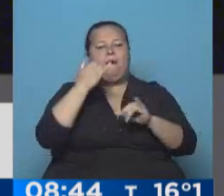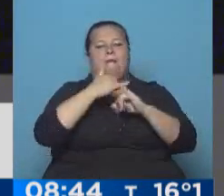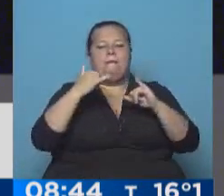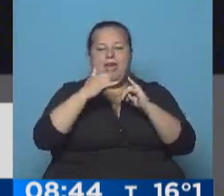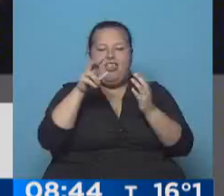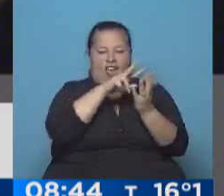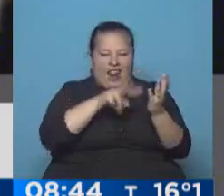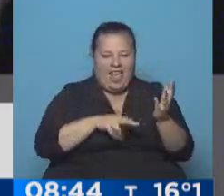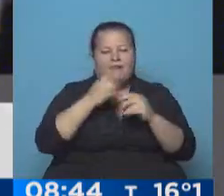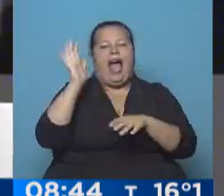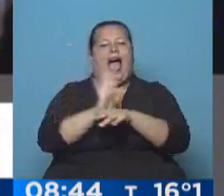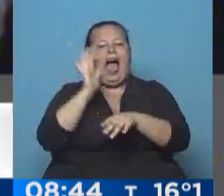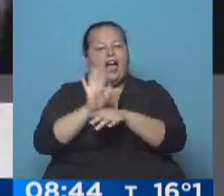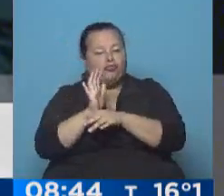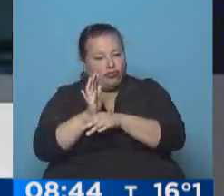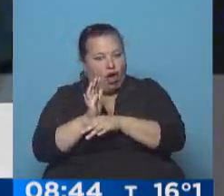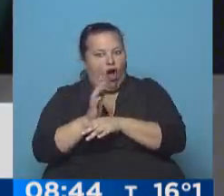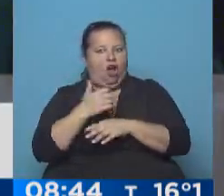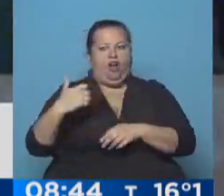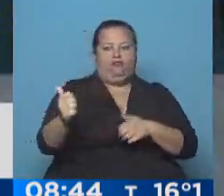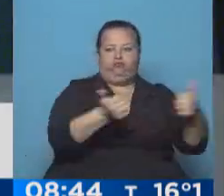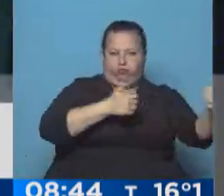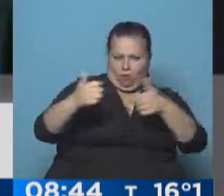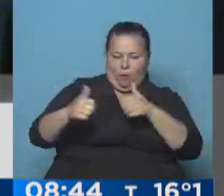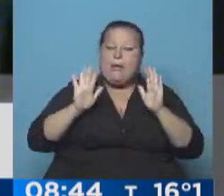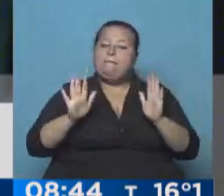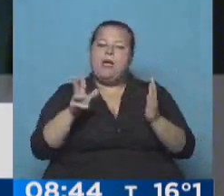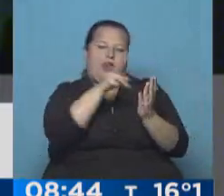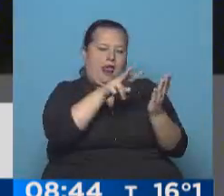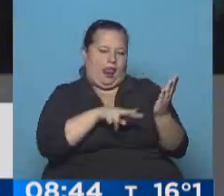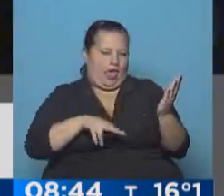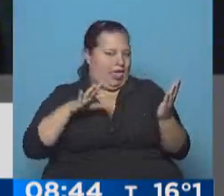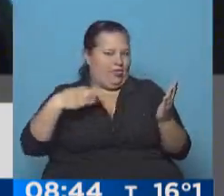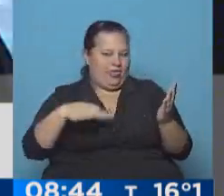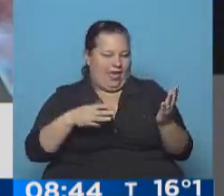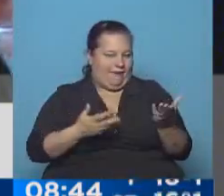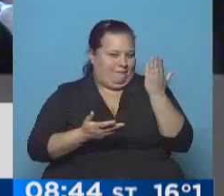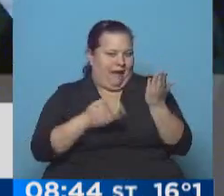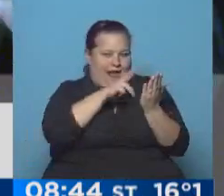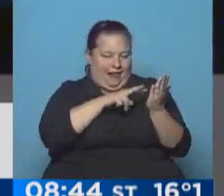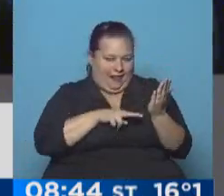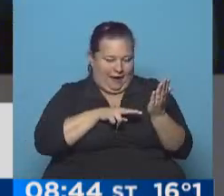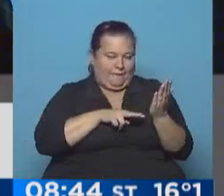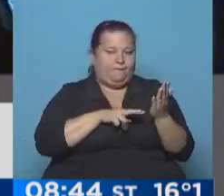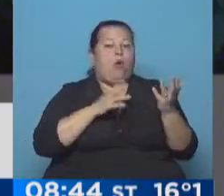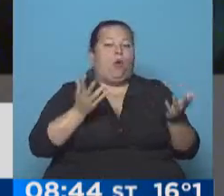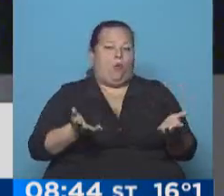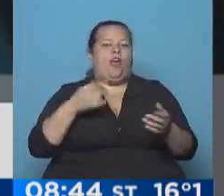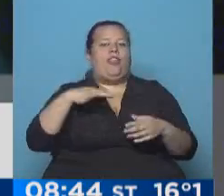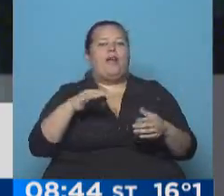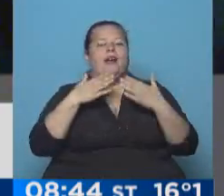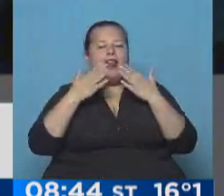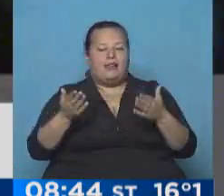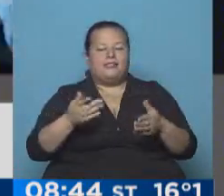montado o sea que los actores se mueven en el escenario pero tienen el libreto en la mano y bueno entonces hay que